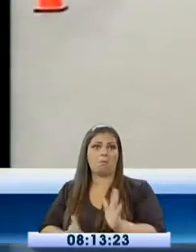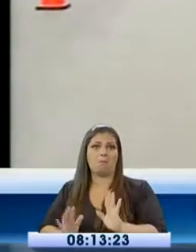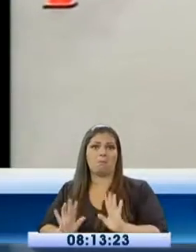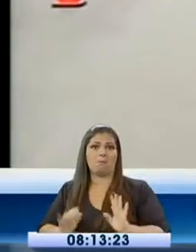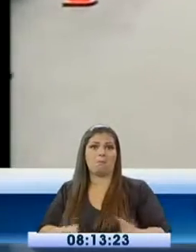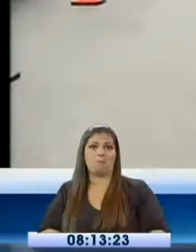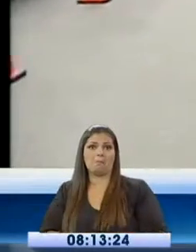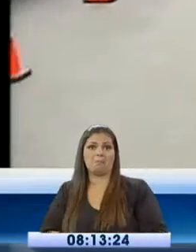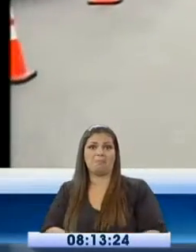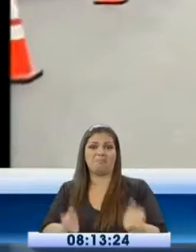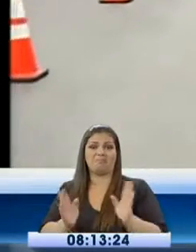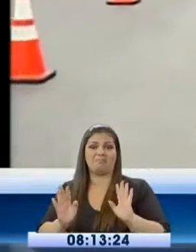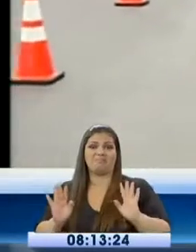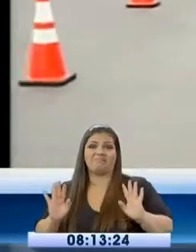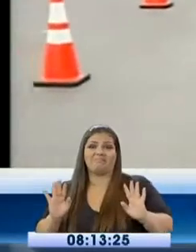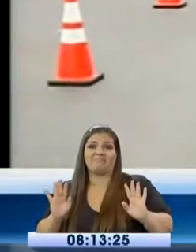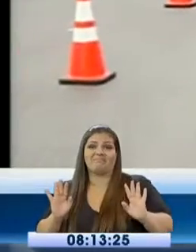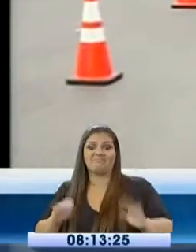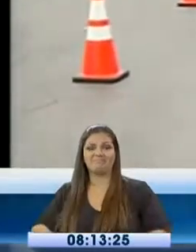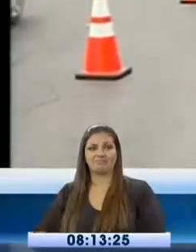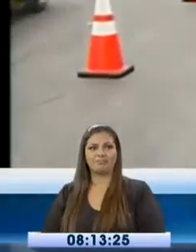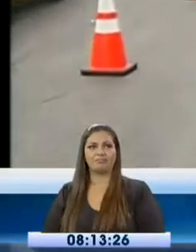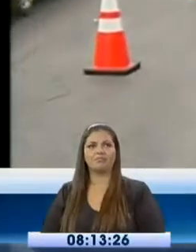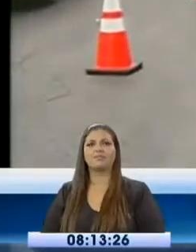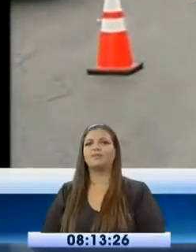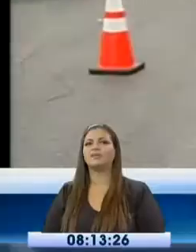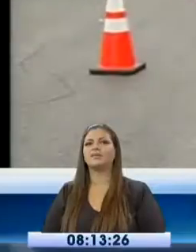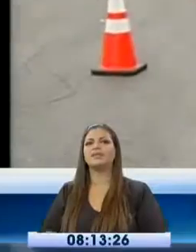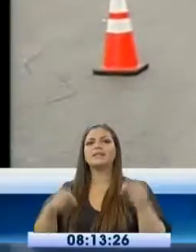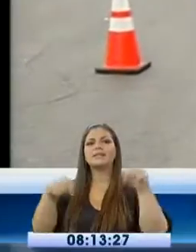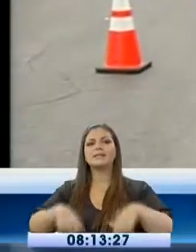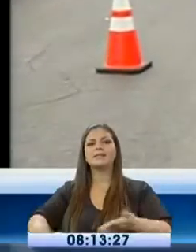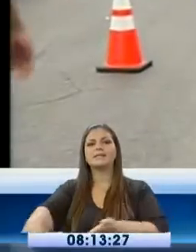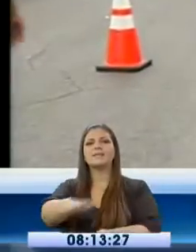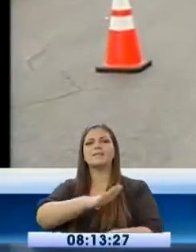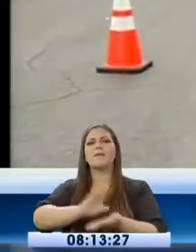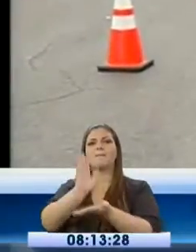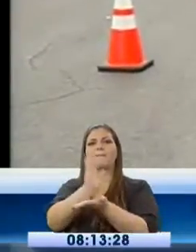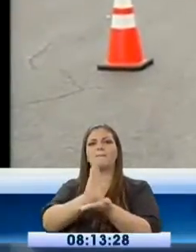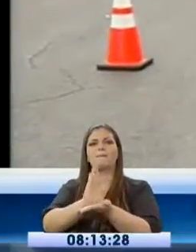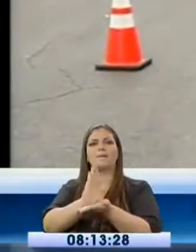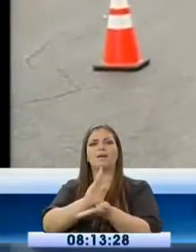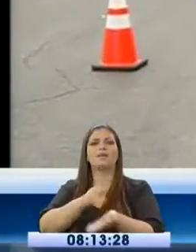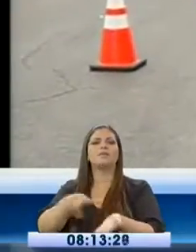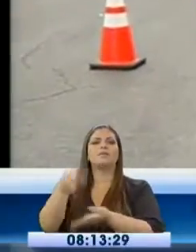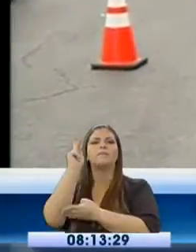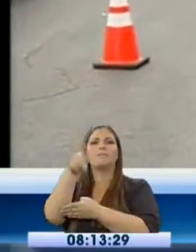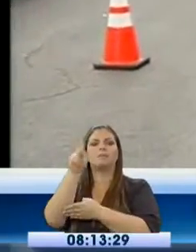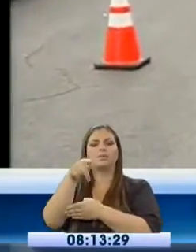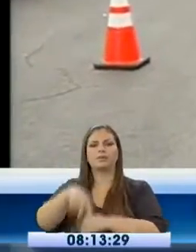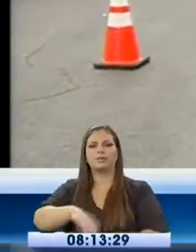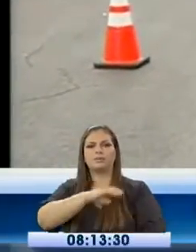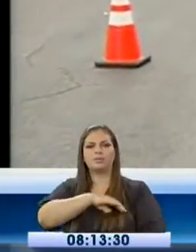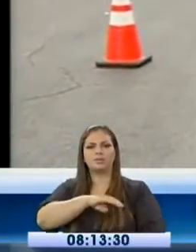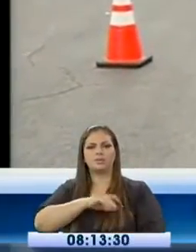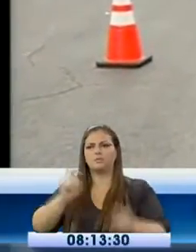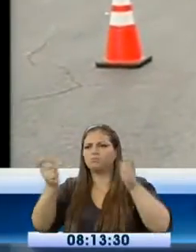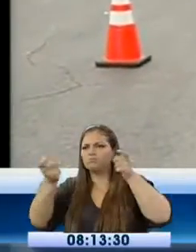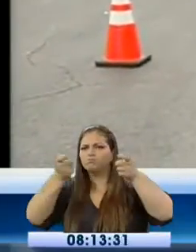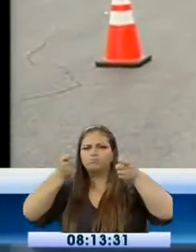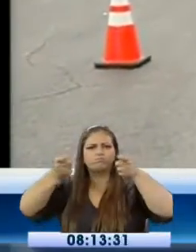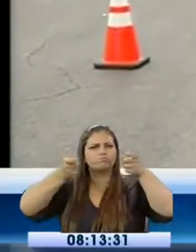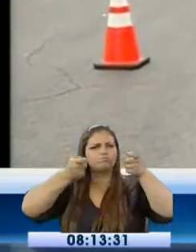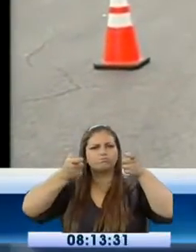los hechos que ocurren acá en el distrito Portete. La Policía Nacional mantiene este operativo de control, no